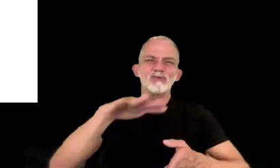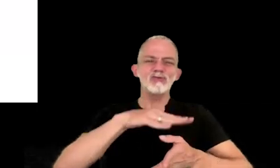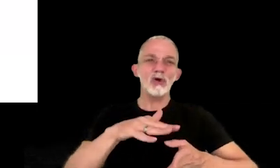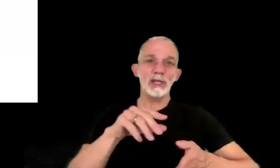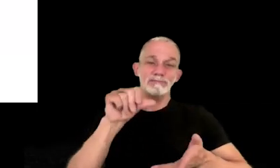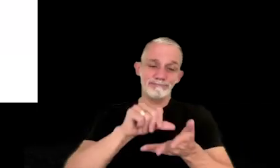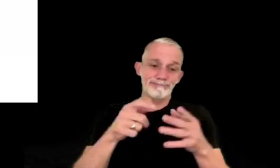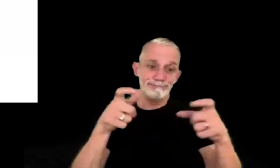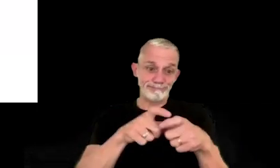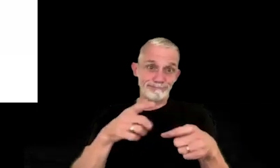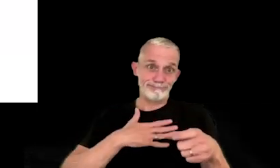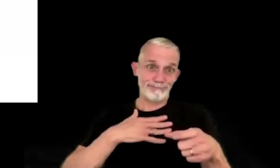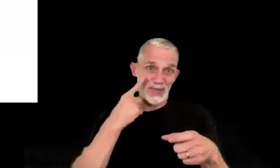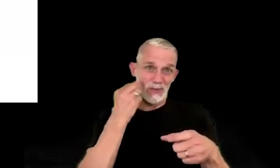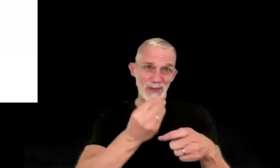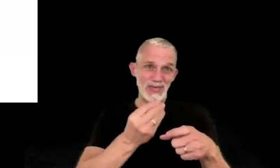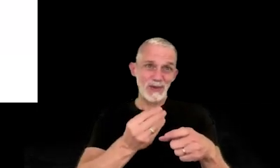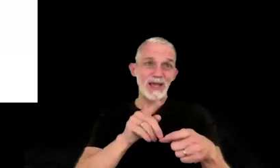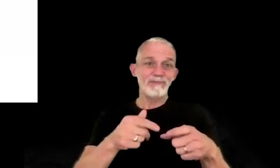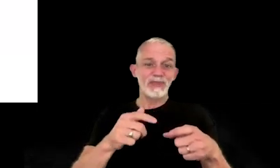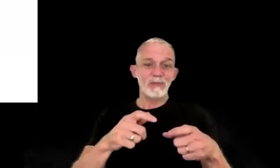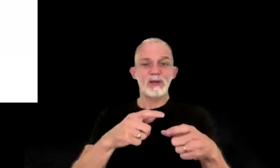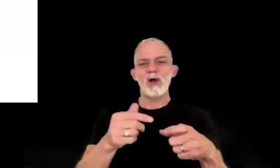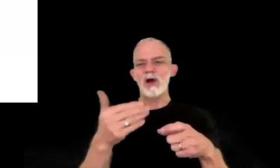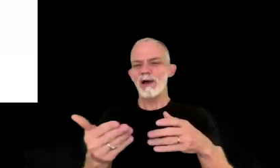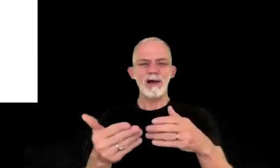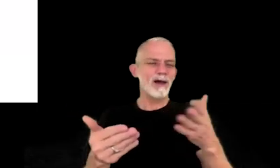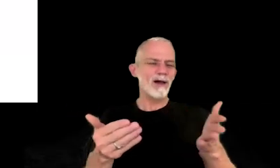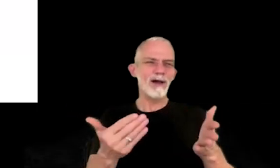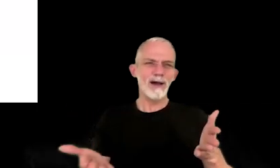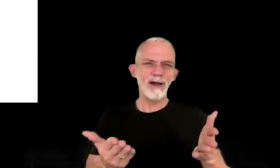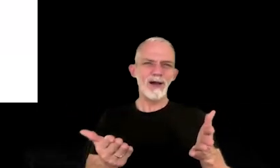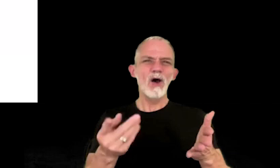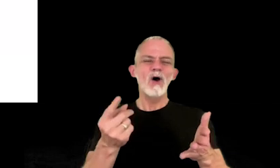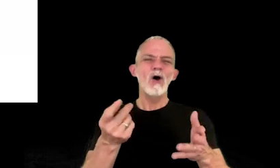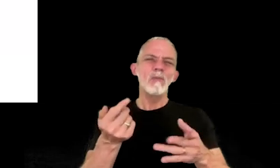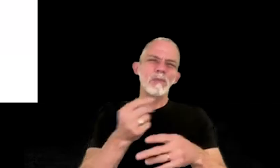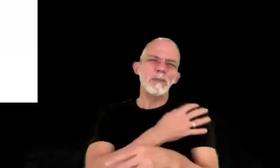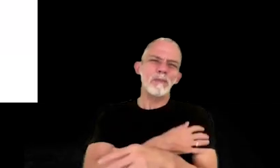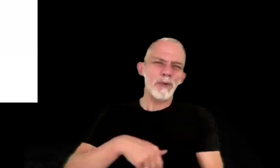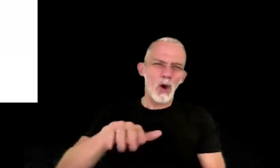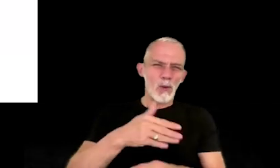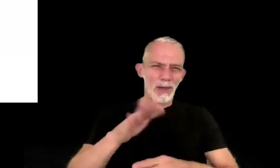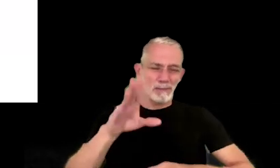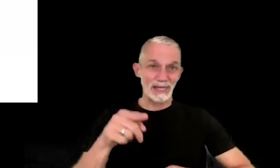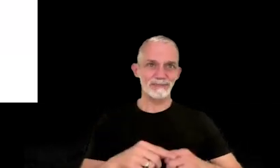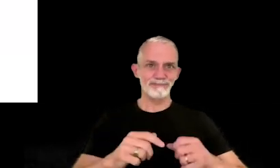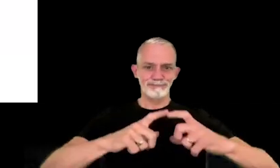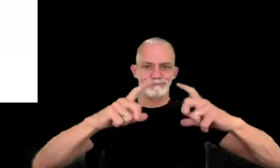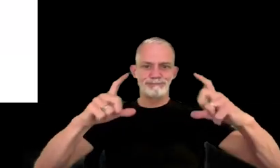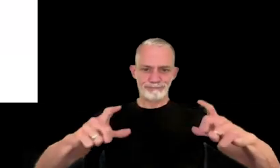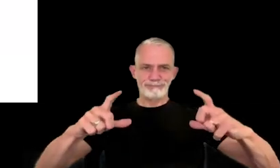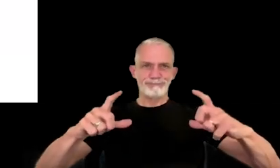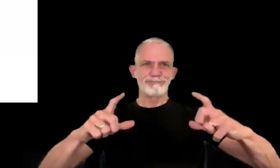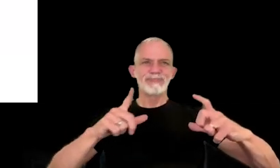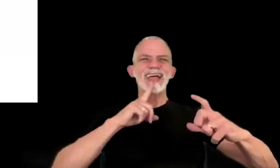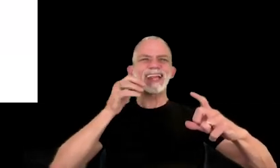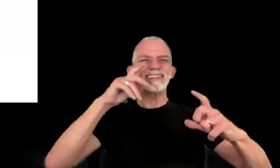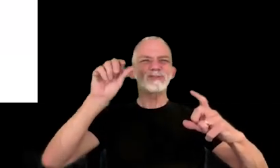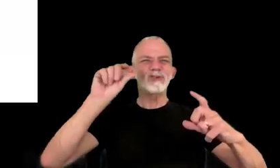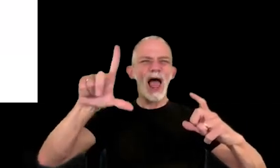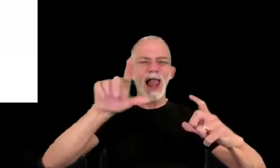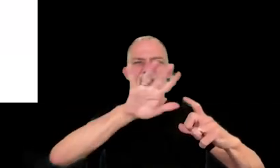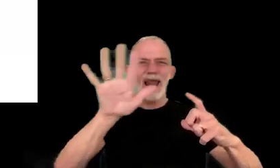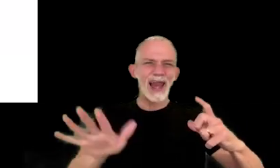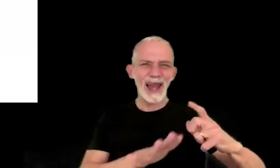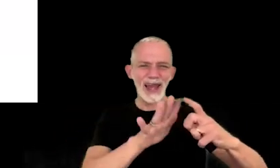ser sectores marginales o con pocos ingresos, ¿no? Las regionales o transaccionales se relacionan con